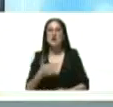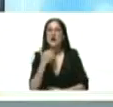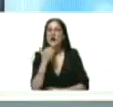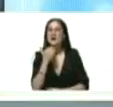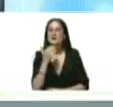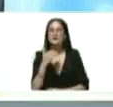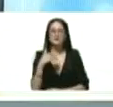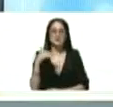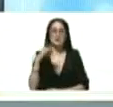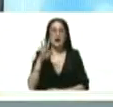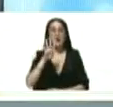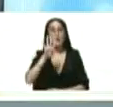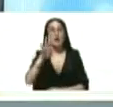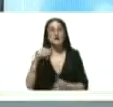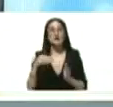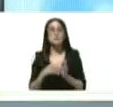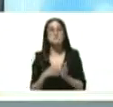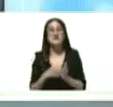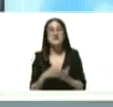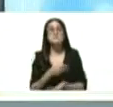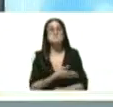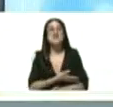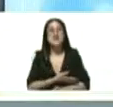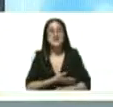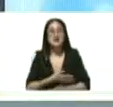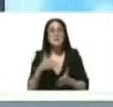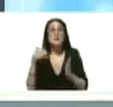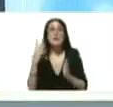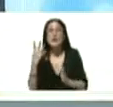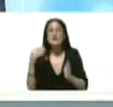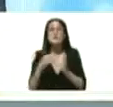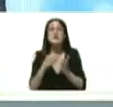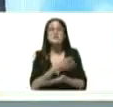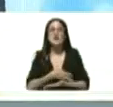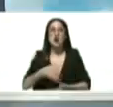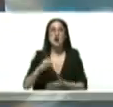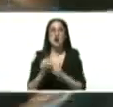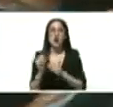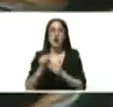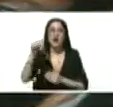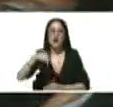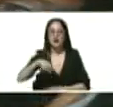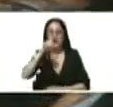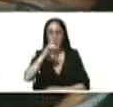o más de 4.000 millones de dólares este año.